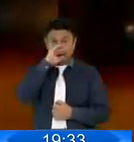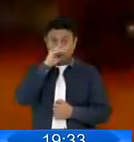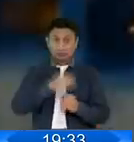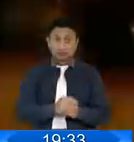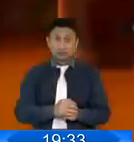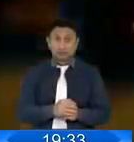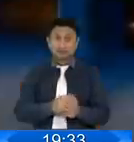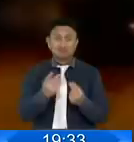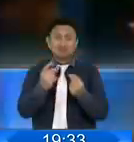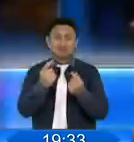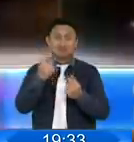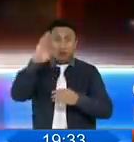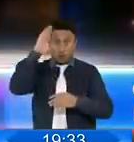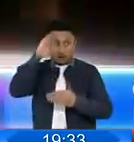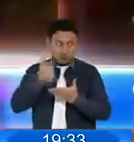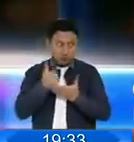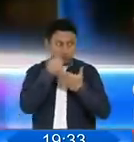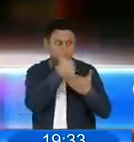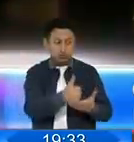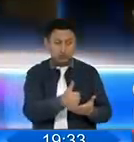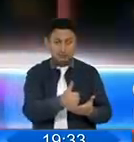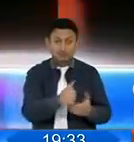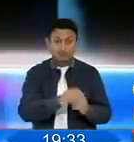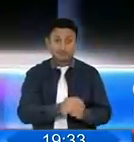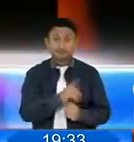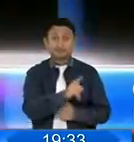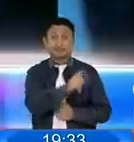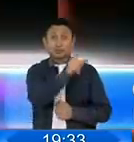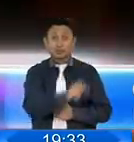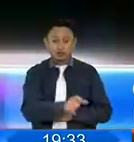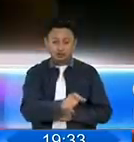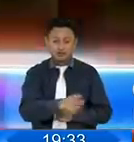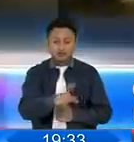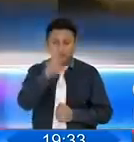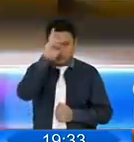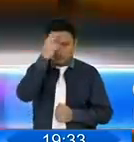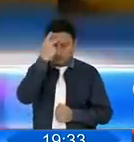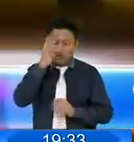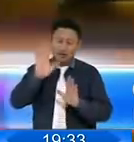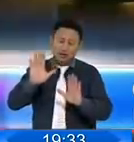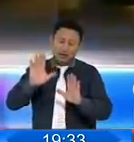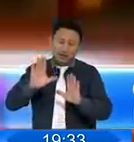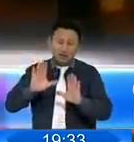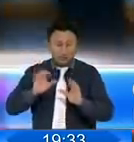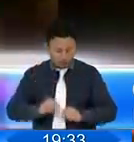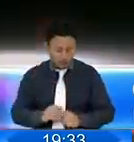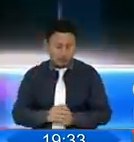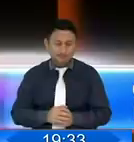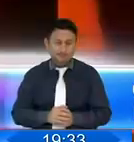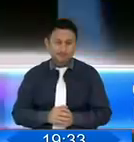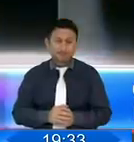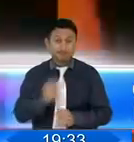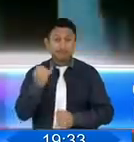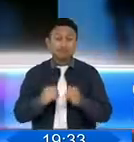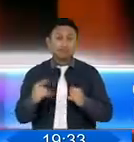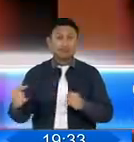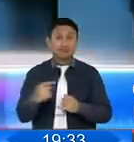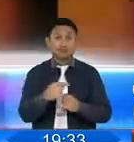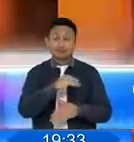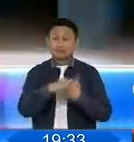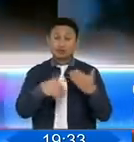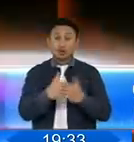de los gendarmes permitió que la víctima desista de su decisión. Y sí, hay finales felices y